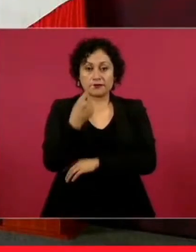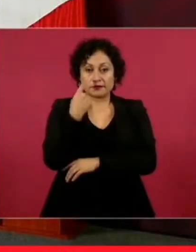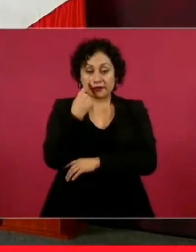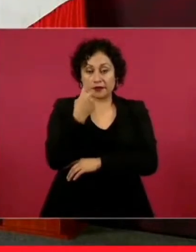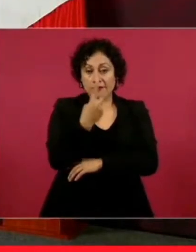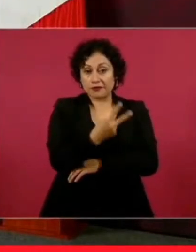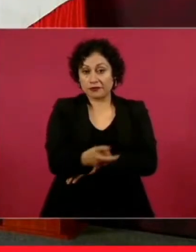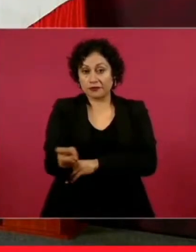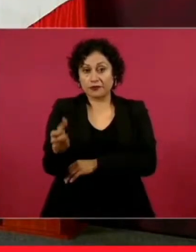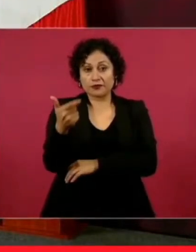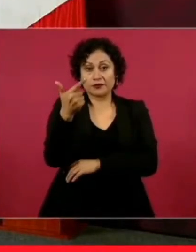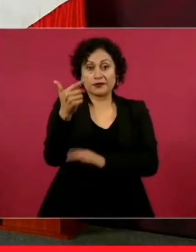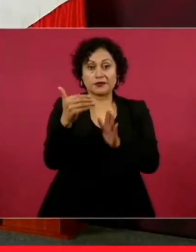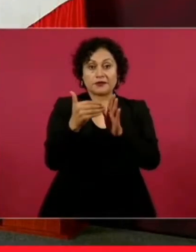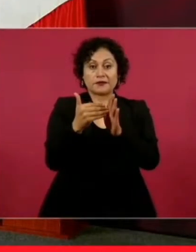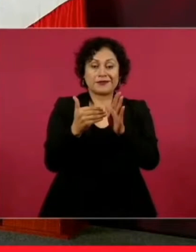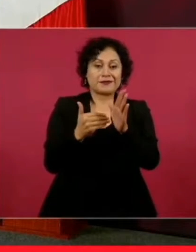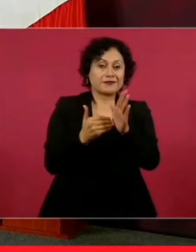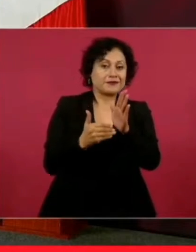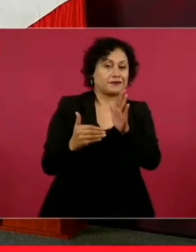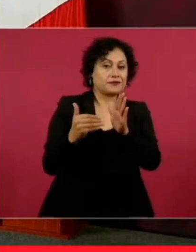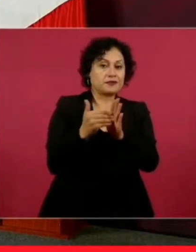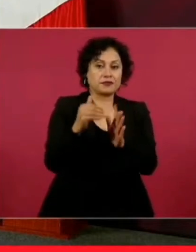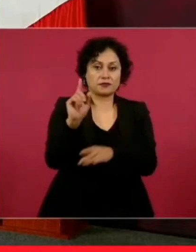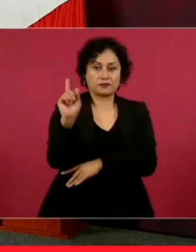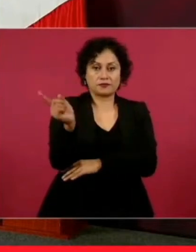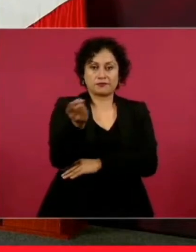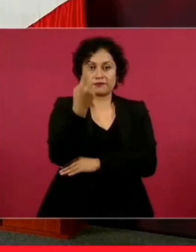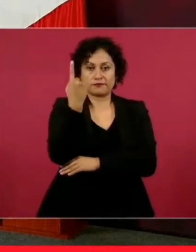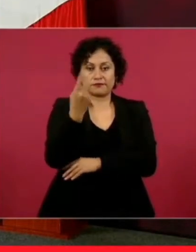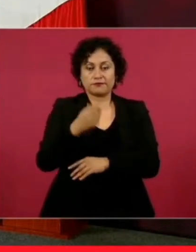207,000 millones de dólares